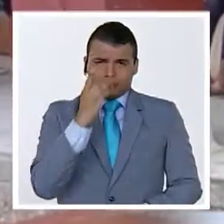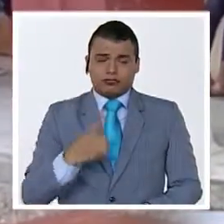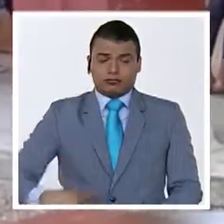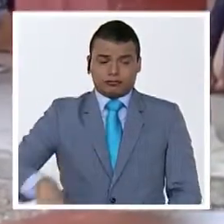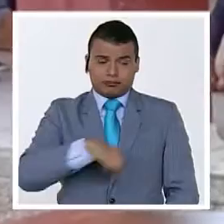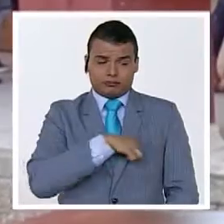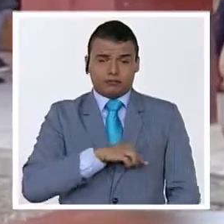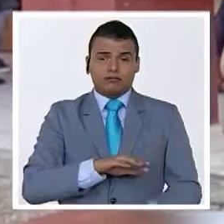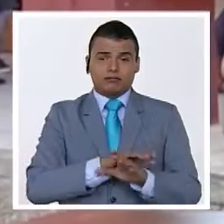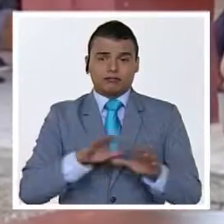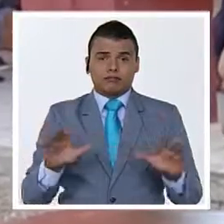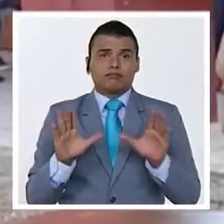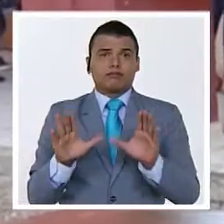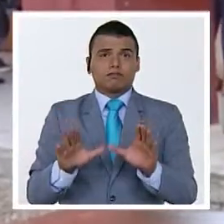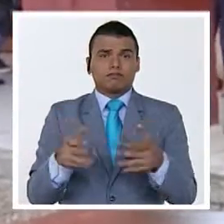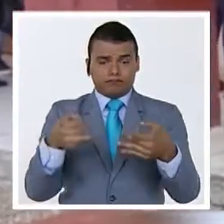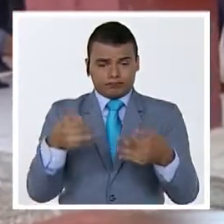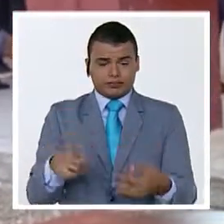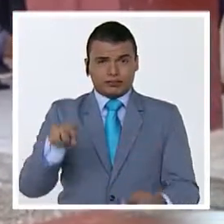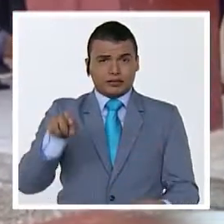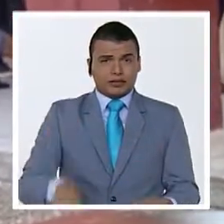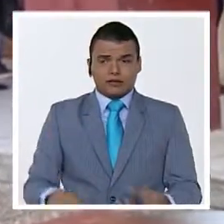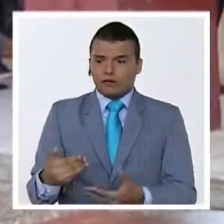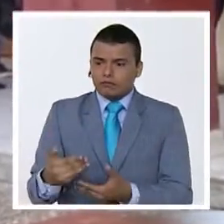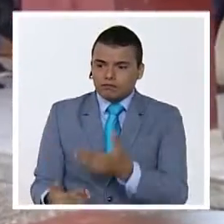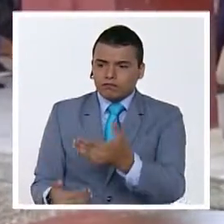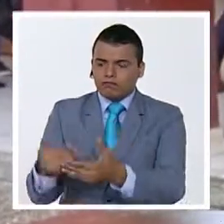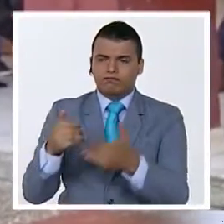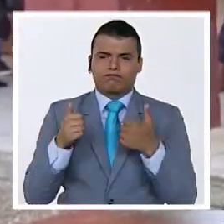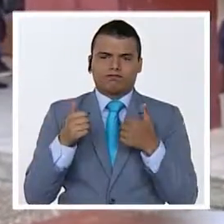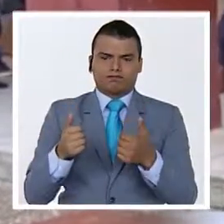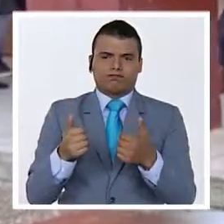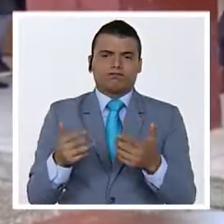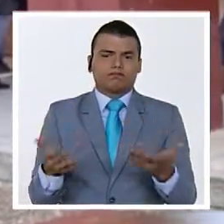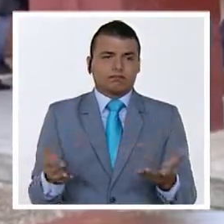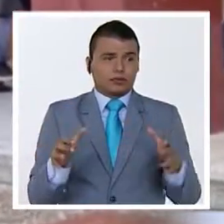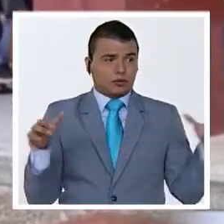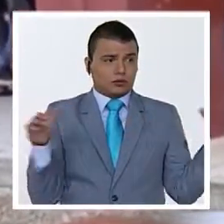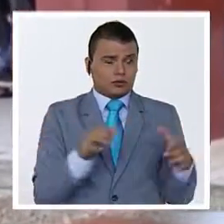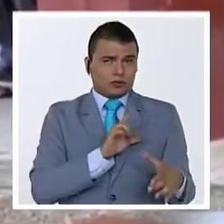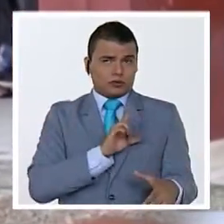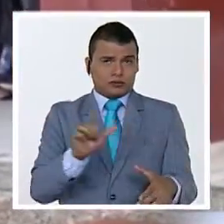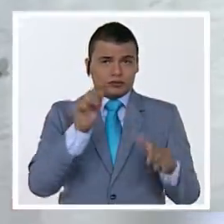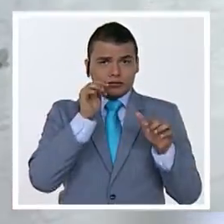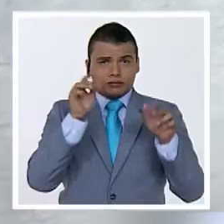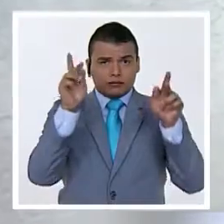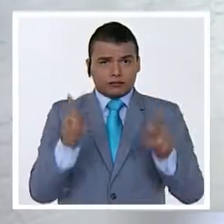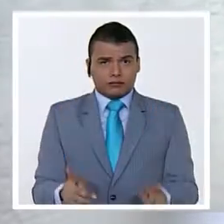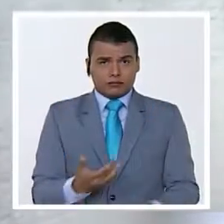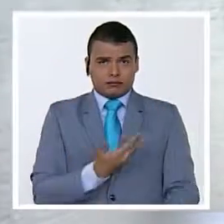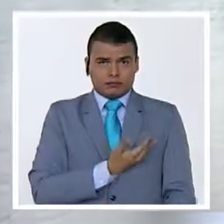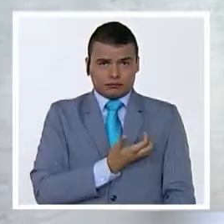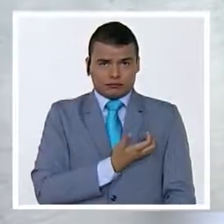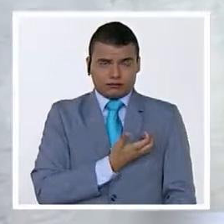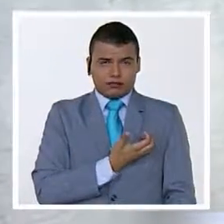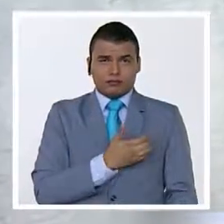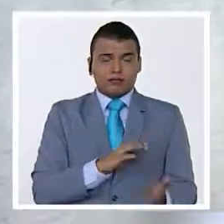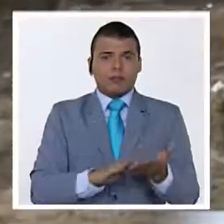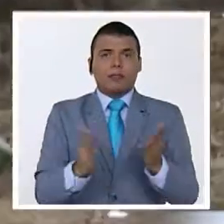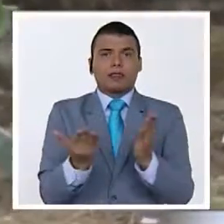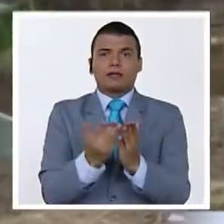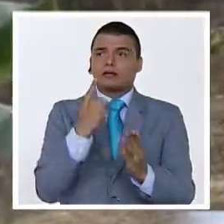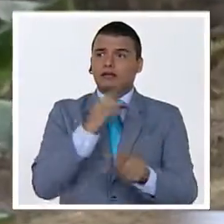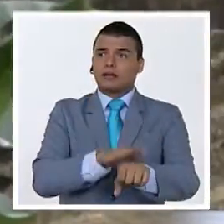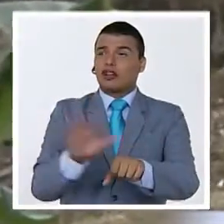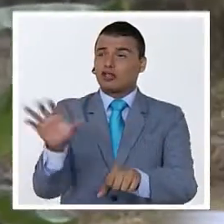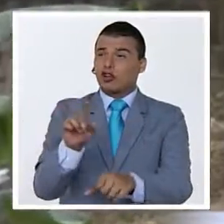que garantizar el debido proceso. Por su parte, voceros de los estudiantes dicen que no se les puede estigmatizar a todos,